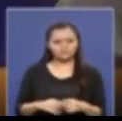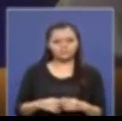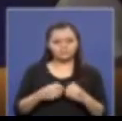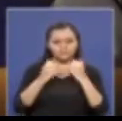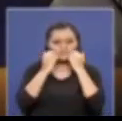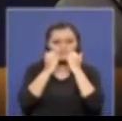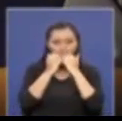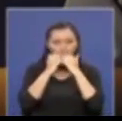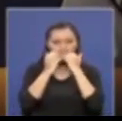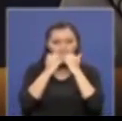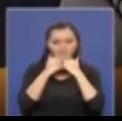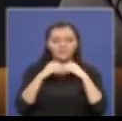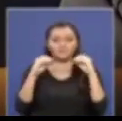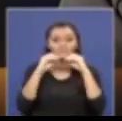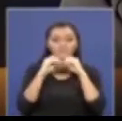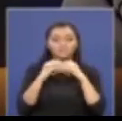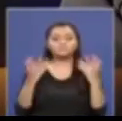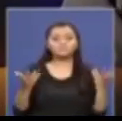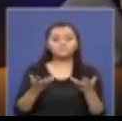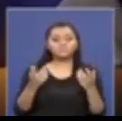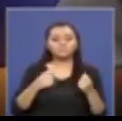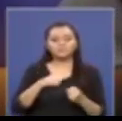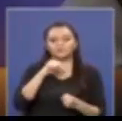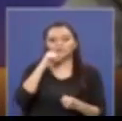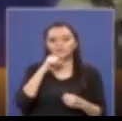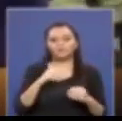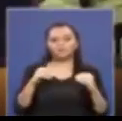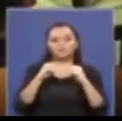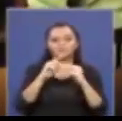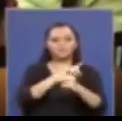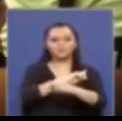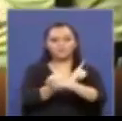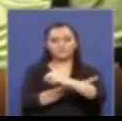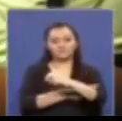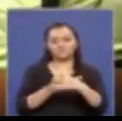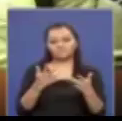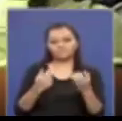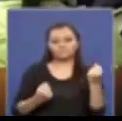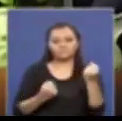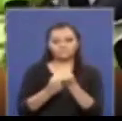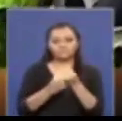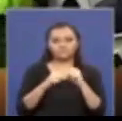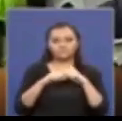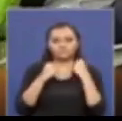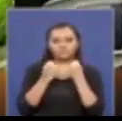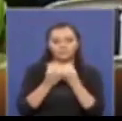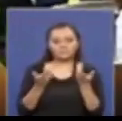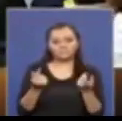Entonces lo que sí se detectó es que nos falta un poquito más de fuerza en apoyo social.